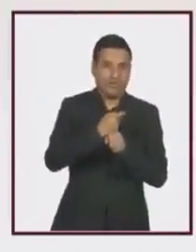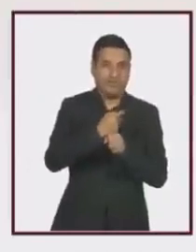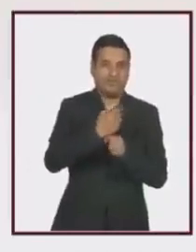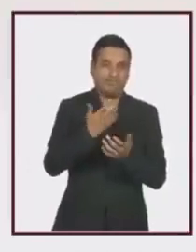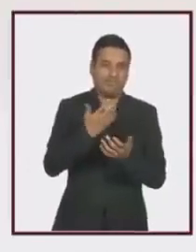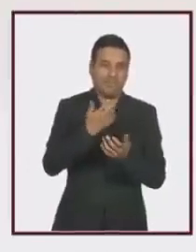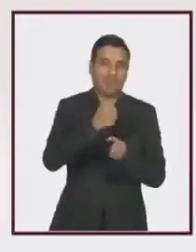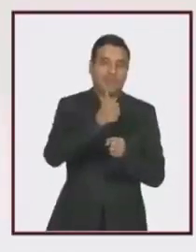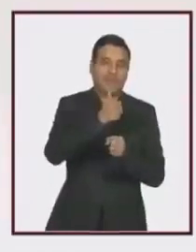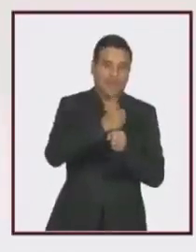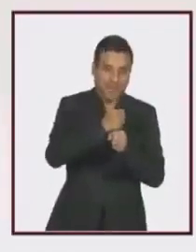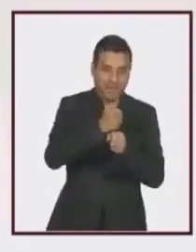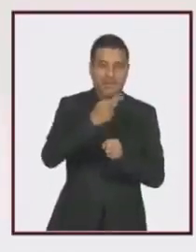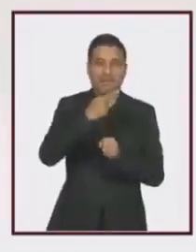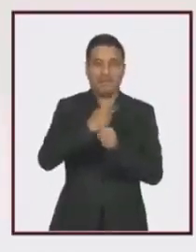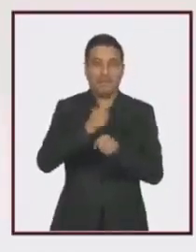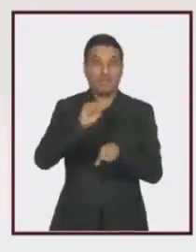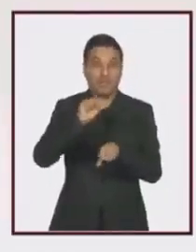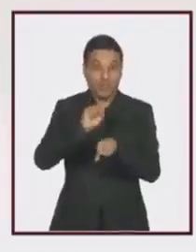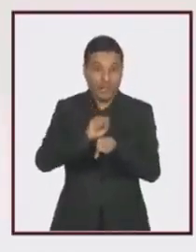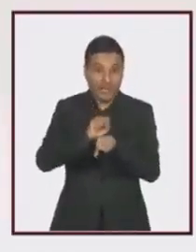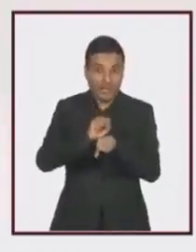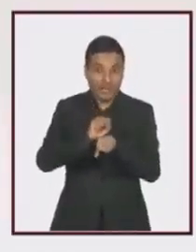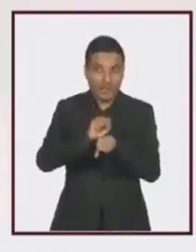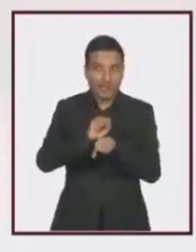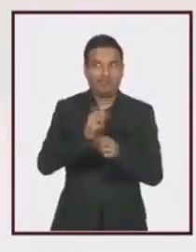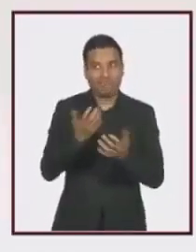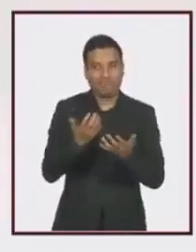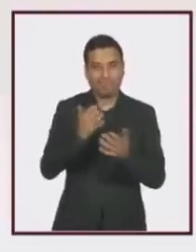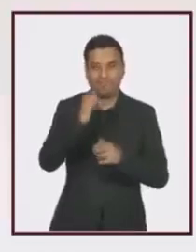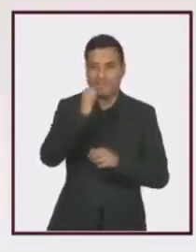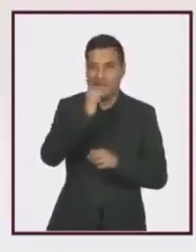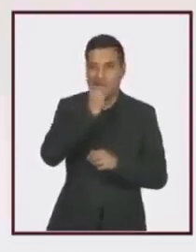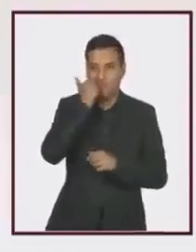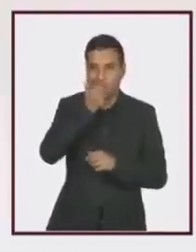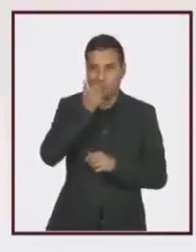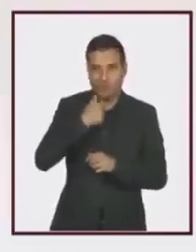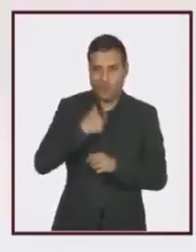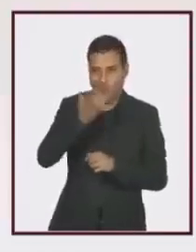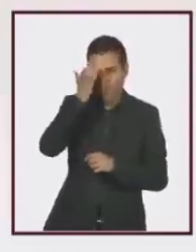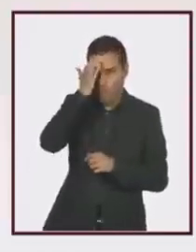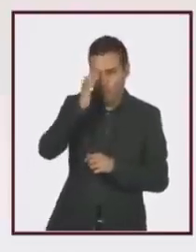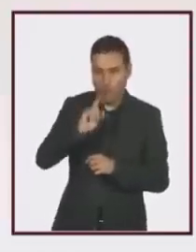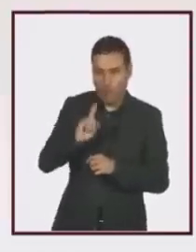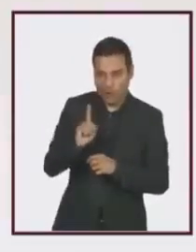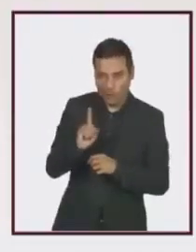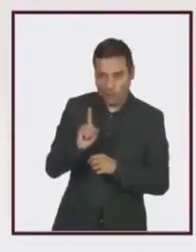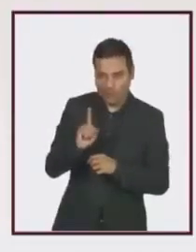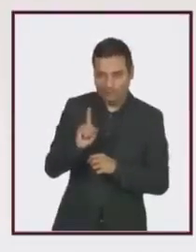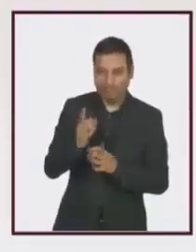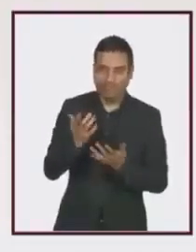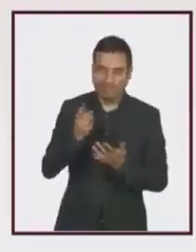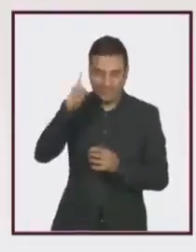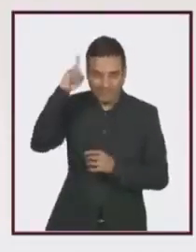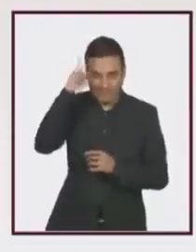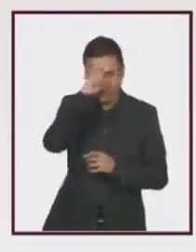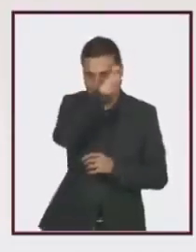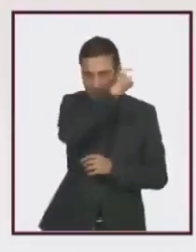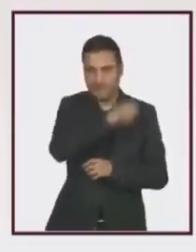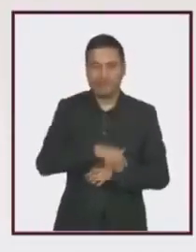tendrían una dificultad. Pero al inicio del ciclo escolar se puede